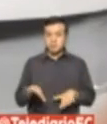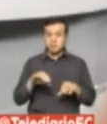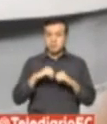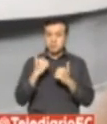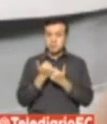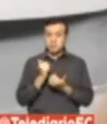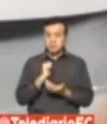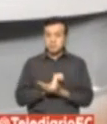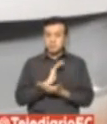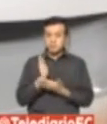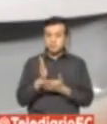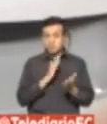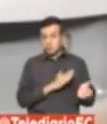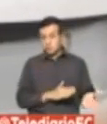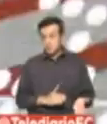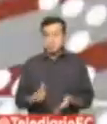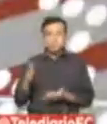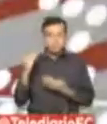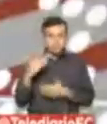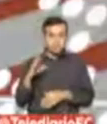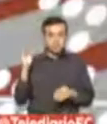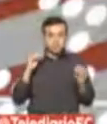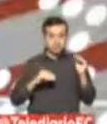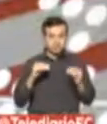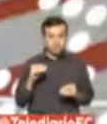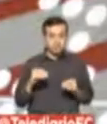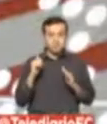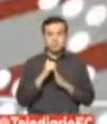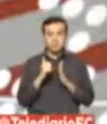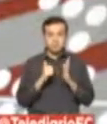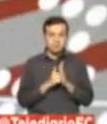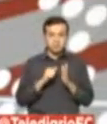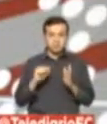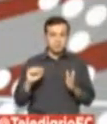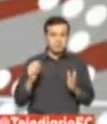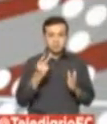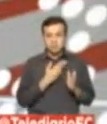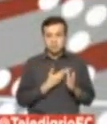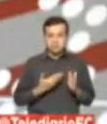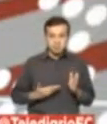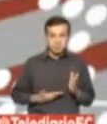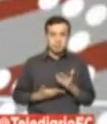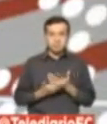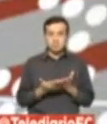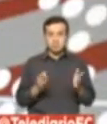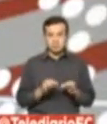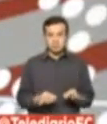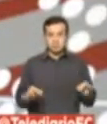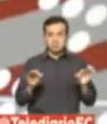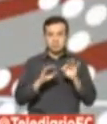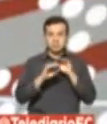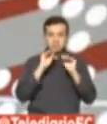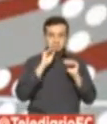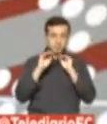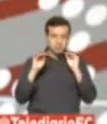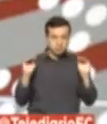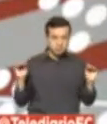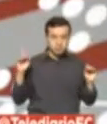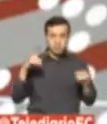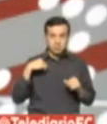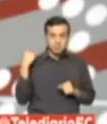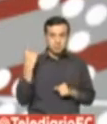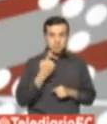Asamblea va constituyendo o reconstruyendo una agenda para el segundo periodo? Lo que voy a decir es vital. Nosotros no